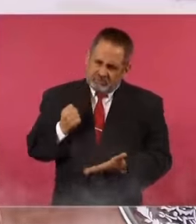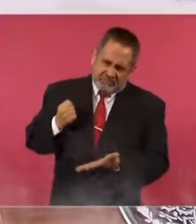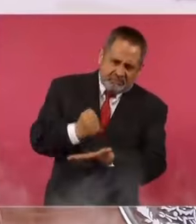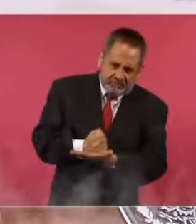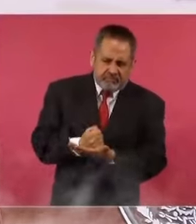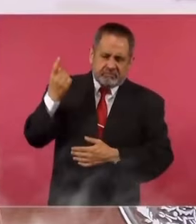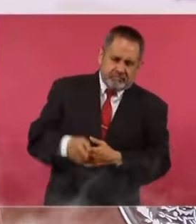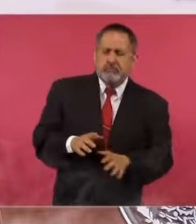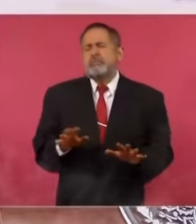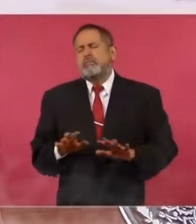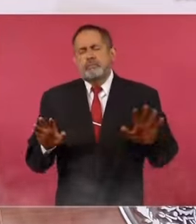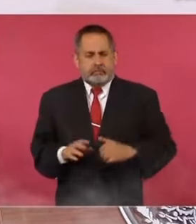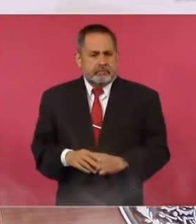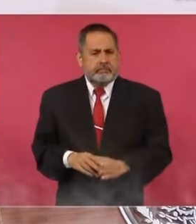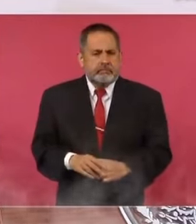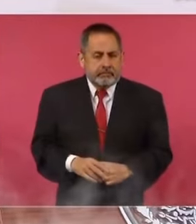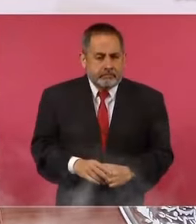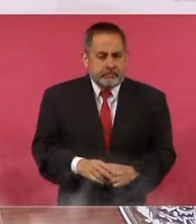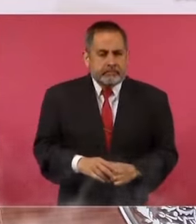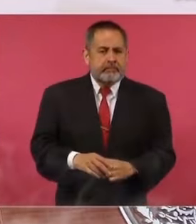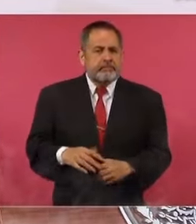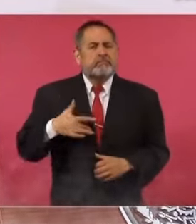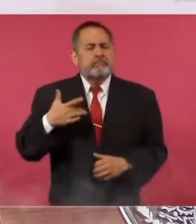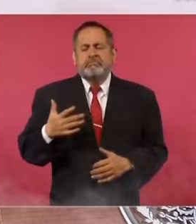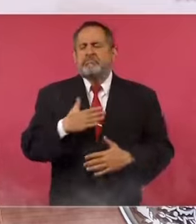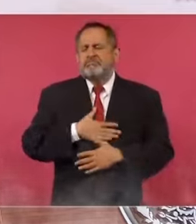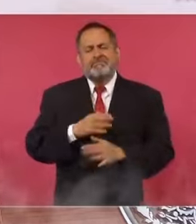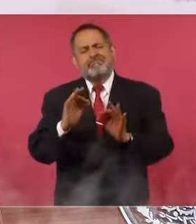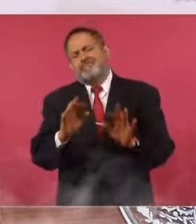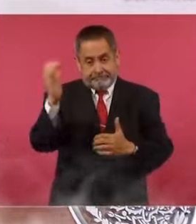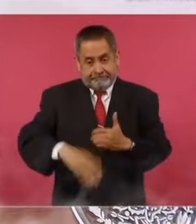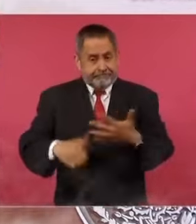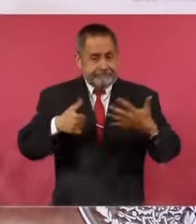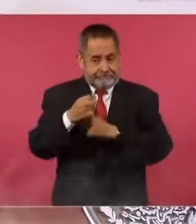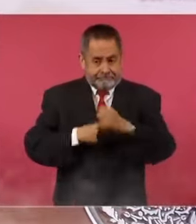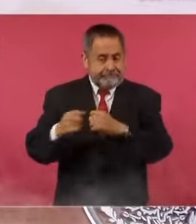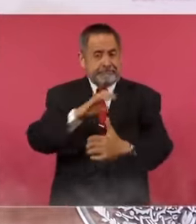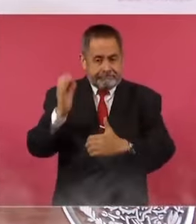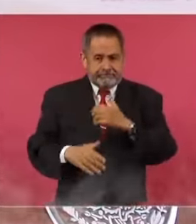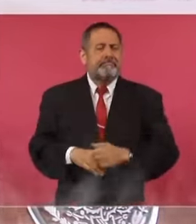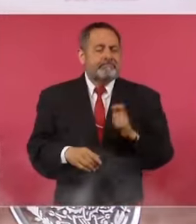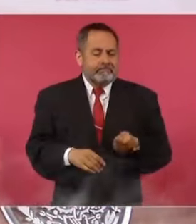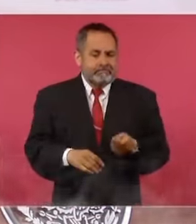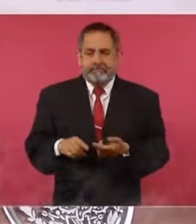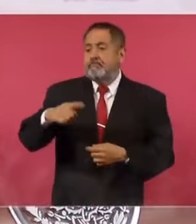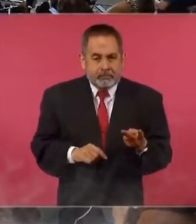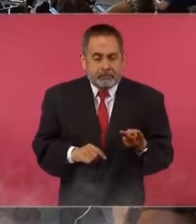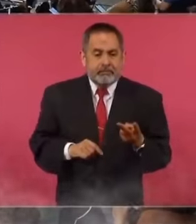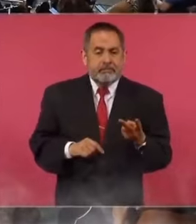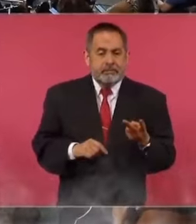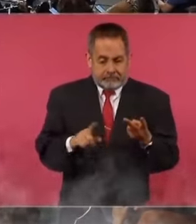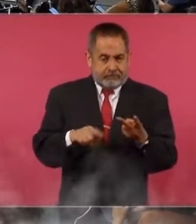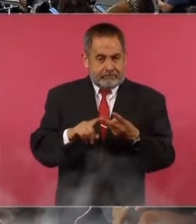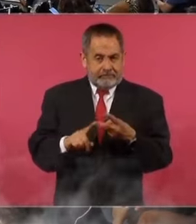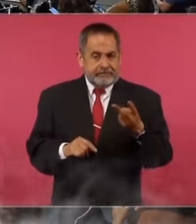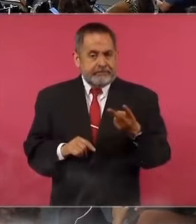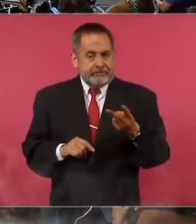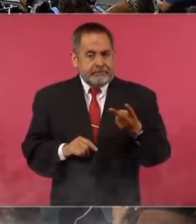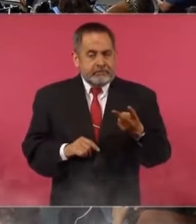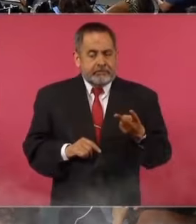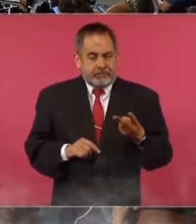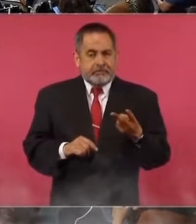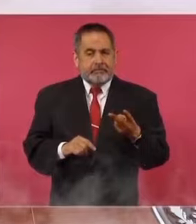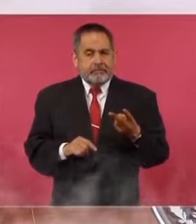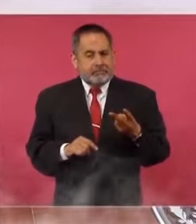nada. Apúntele bien. Y me siento muy satisfecho también, entre otras cosas, y logramos reducir la pobreza. Logramos